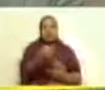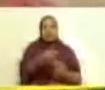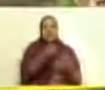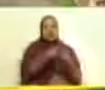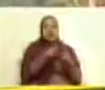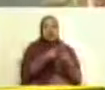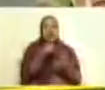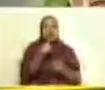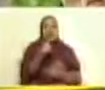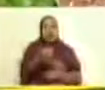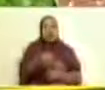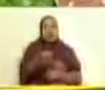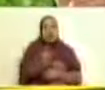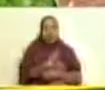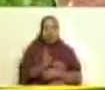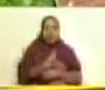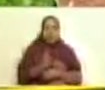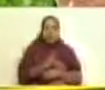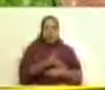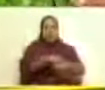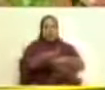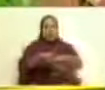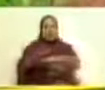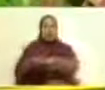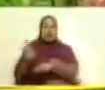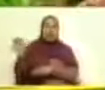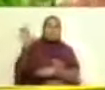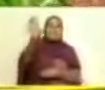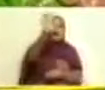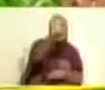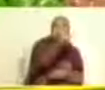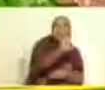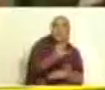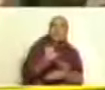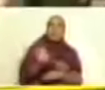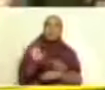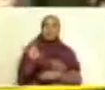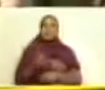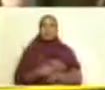conozca inmediatamente en toda parte.